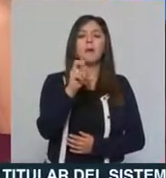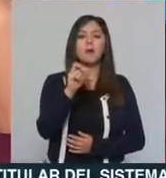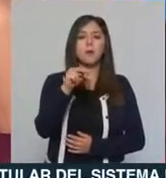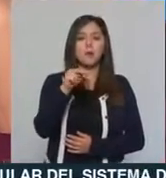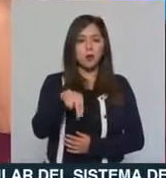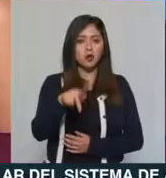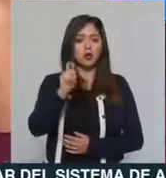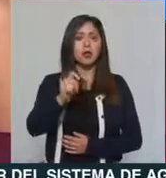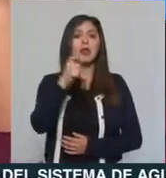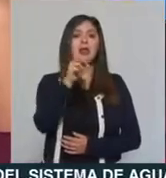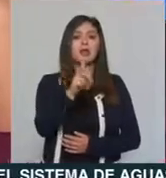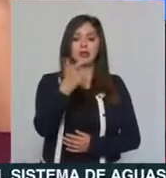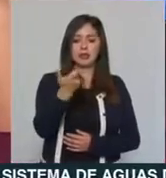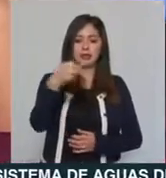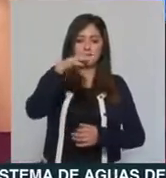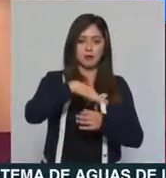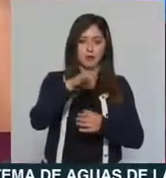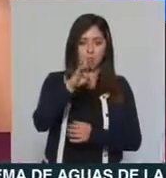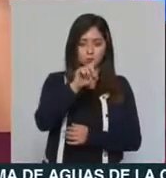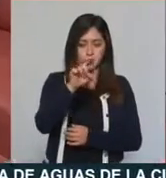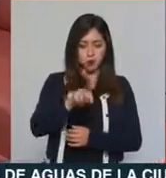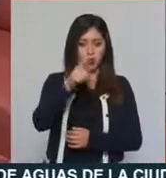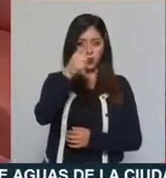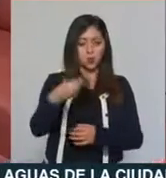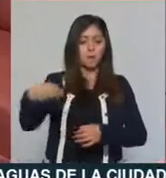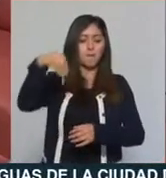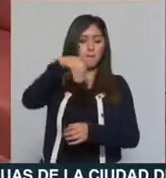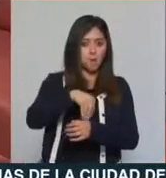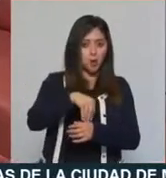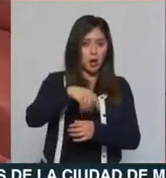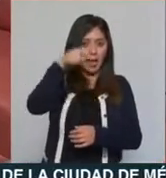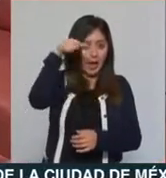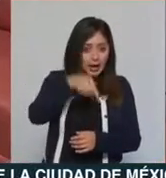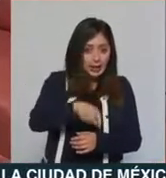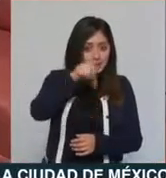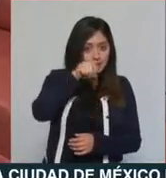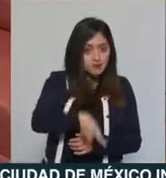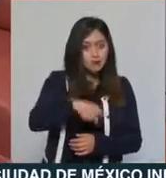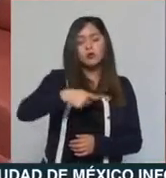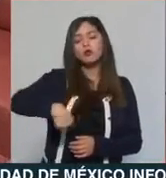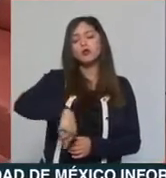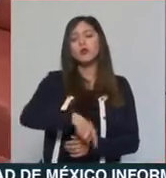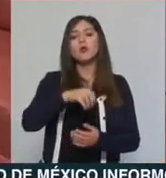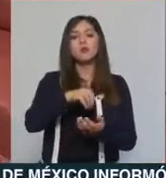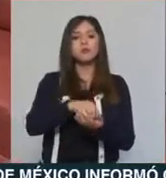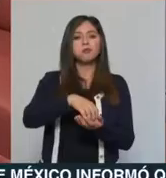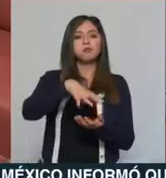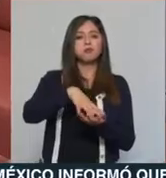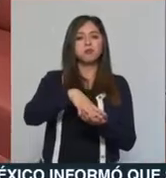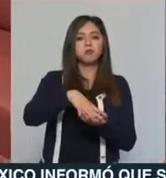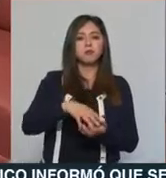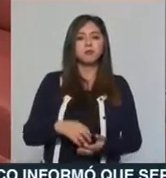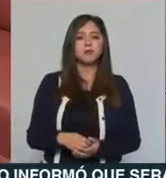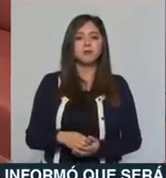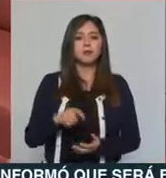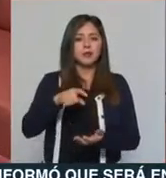dinerito en el buzón. Pónmelo aquí, pónmelo allí, el ochavito y el maravedí.